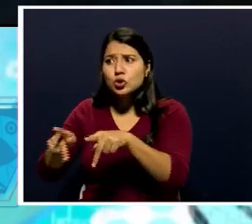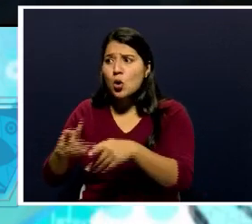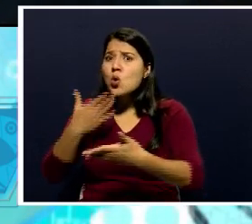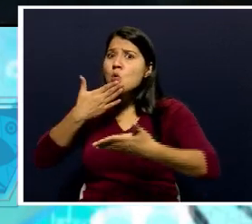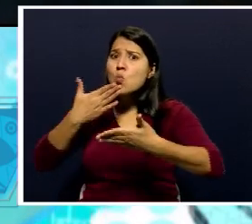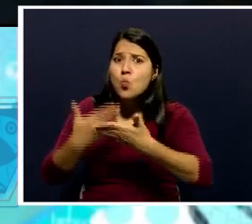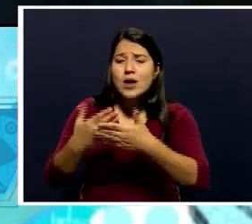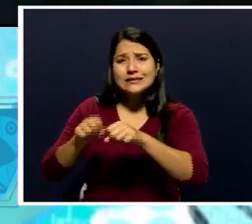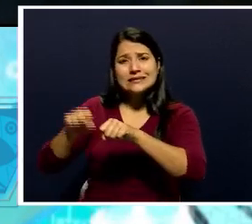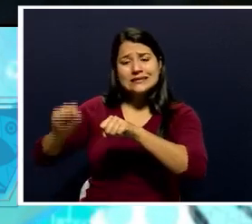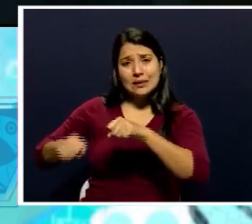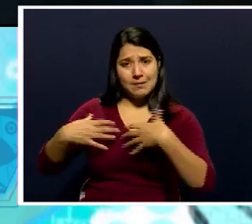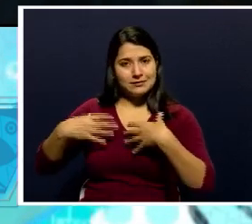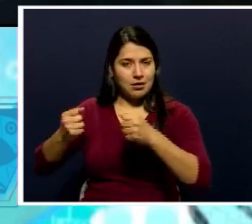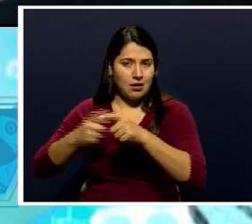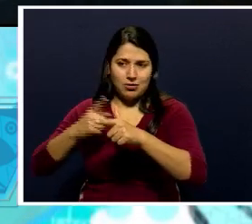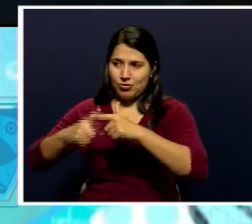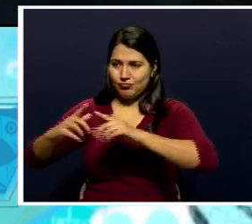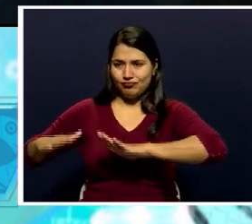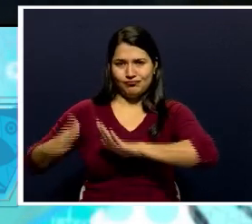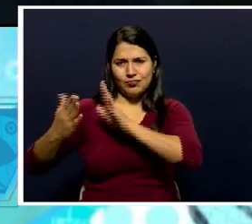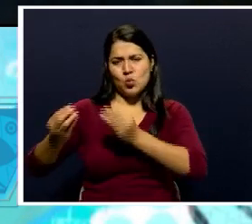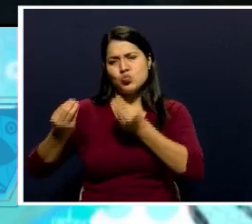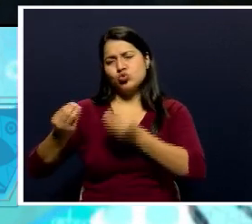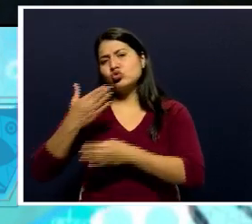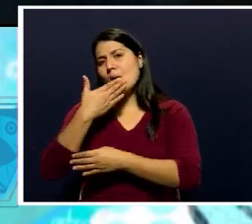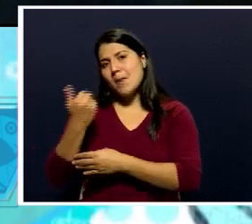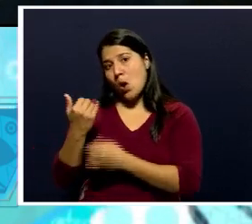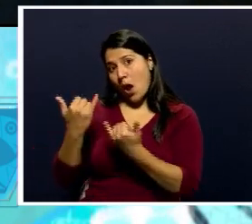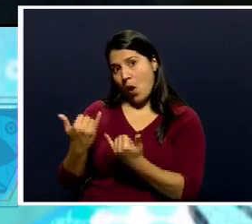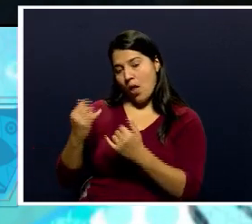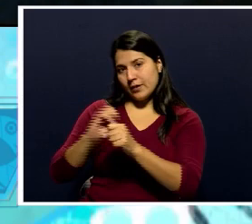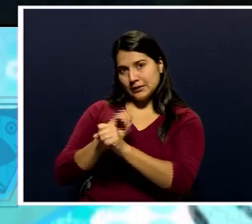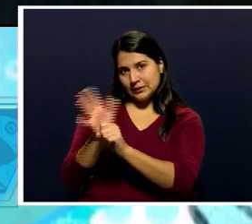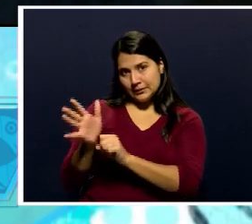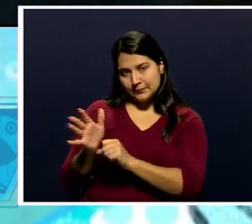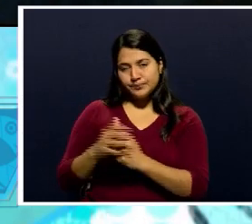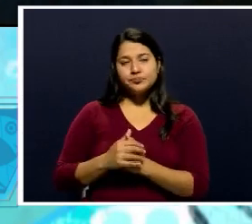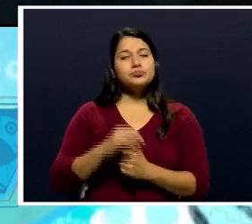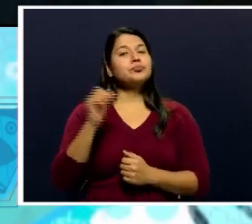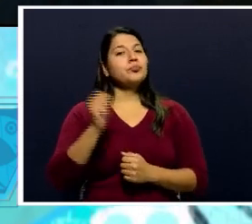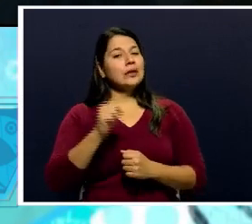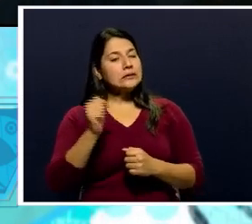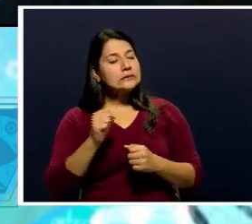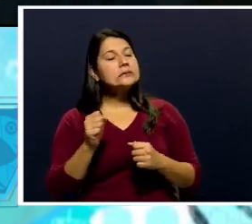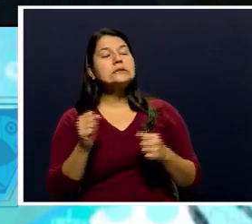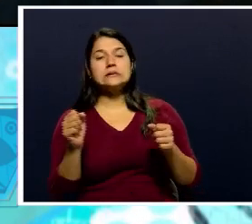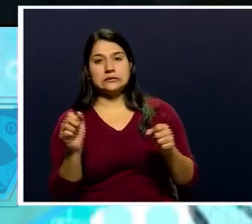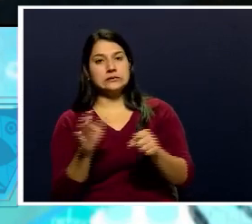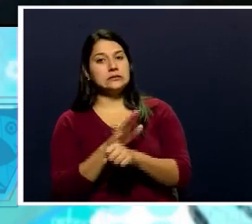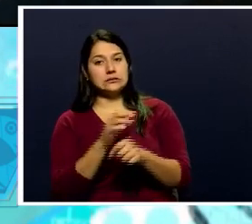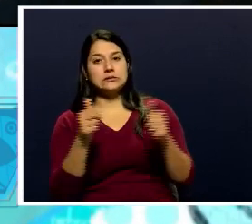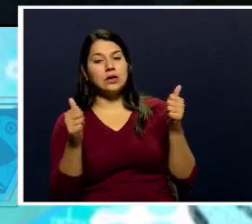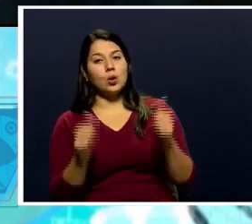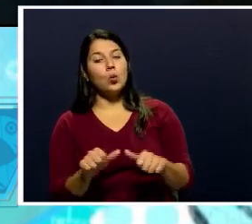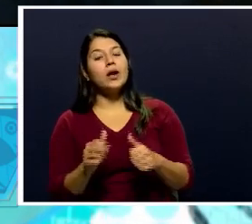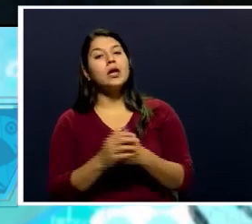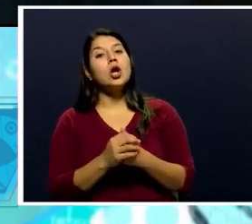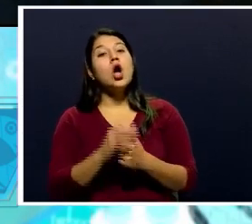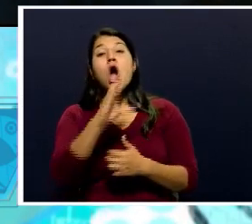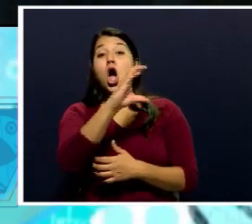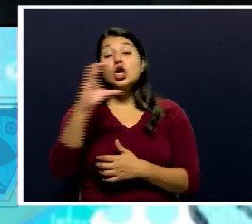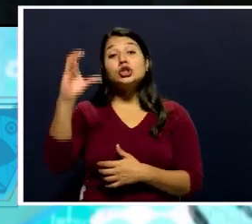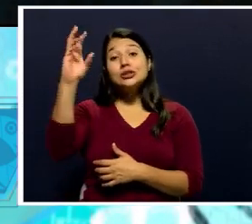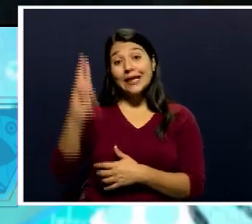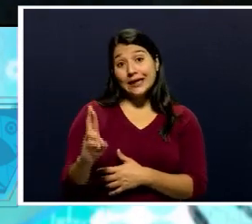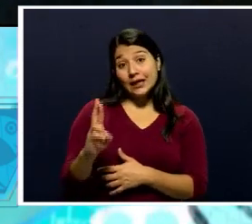salud y están respondiendo mucho mejor a esta pandemia. Sí, totalmente de acuerdo. Costa Rica es